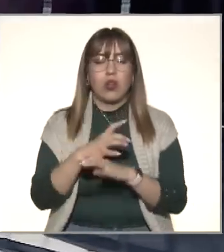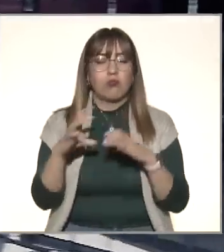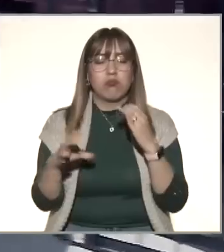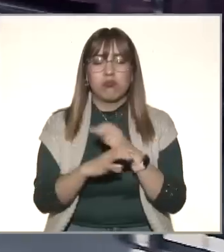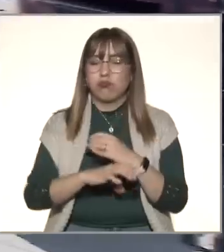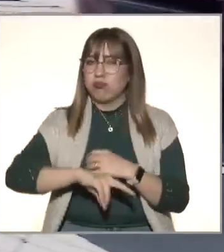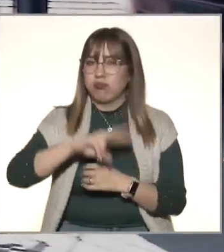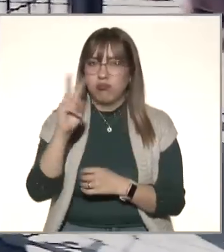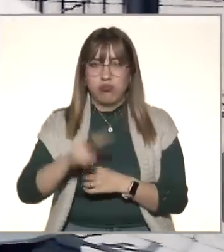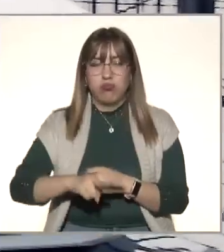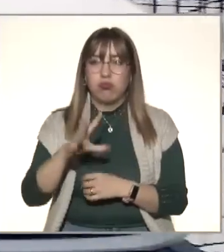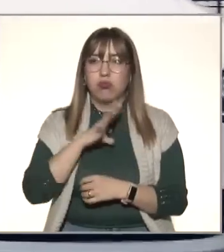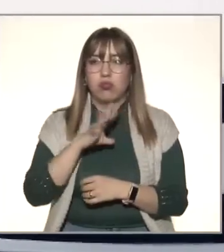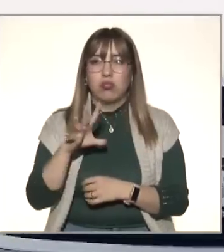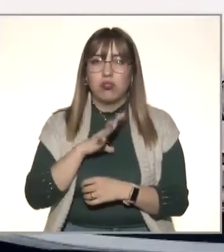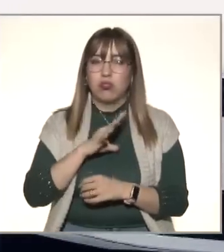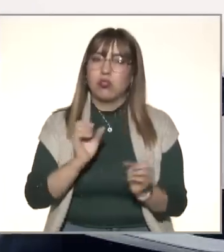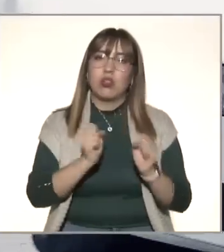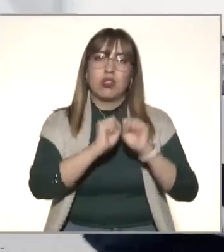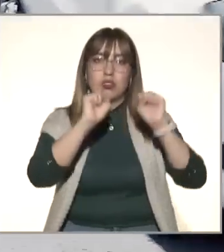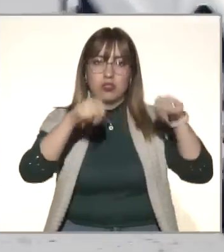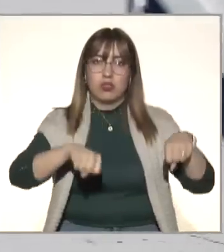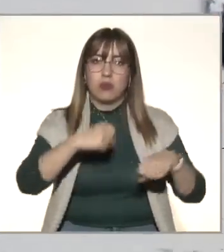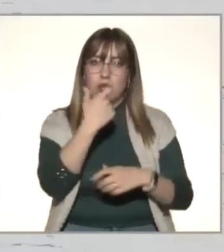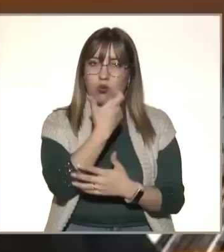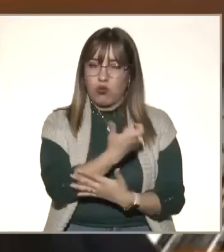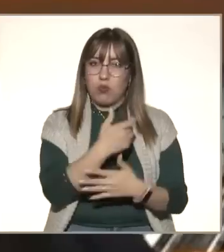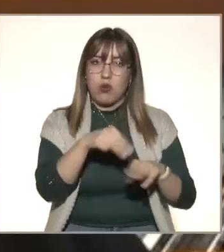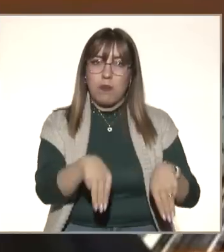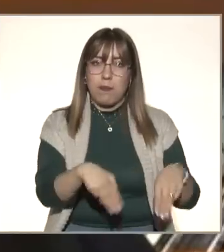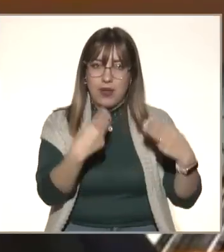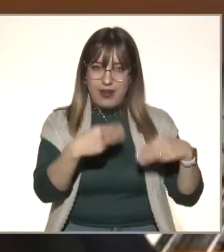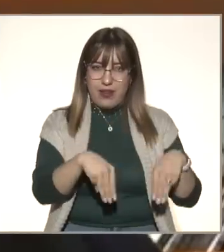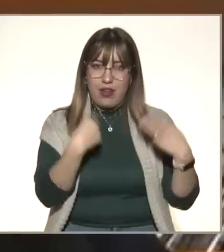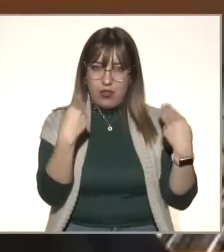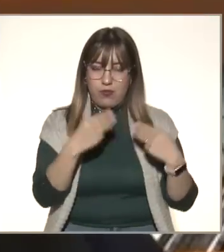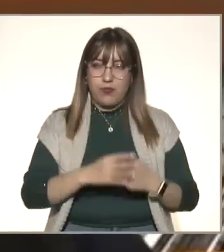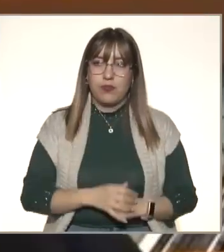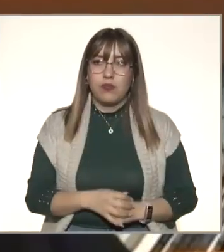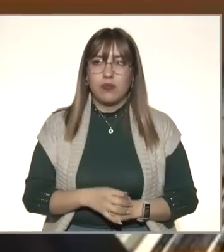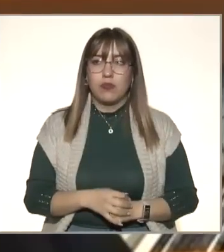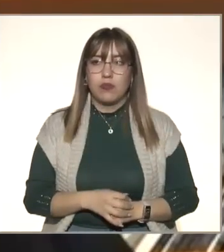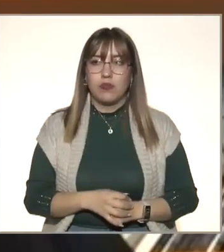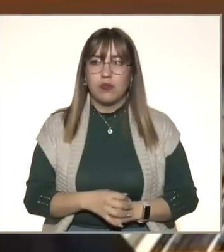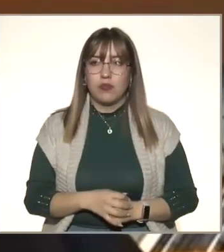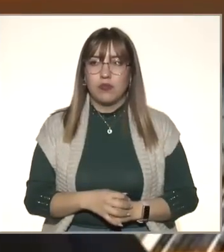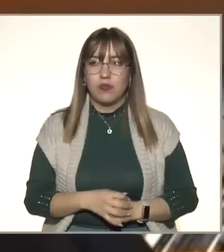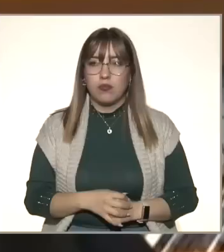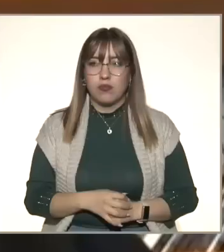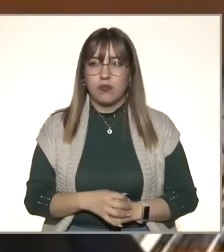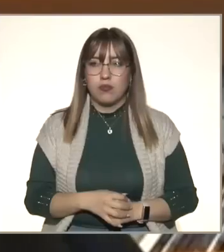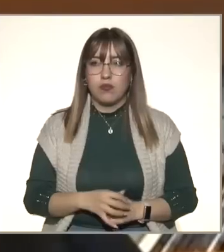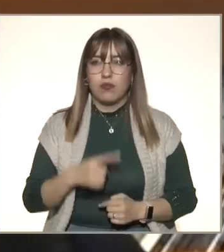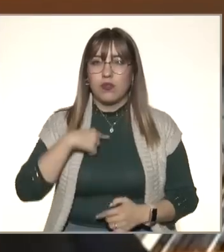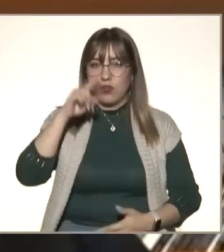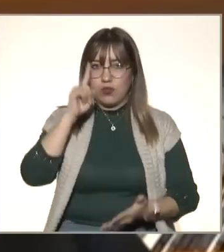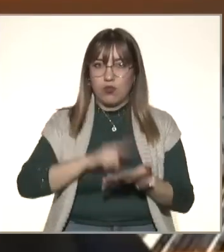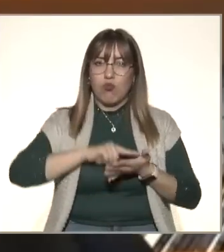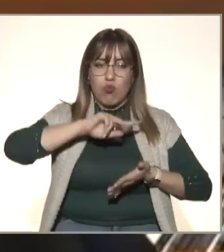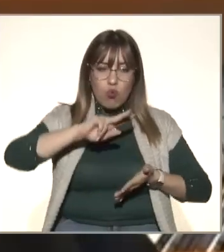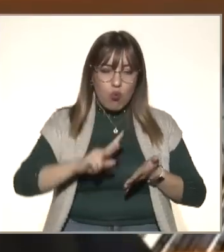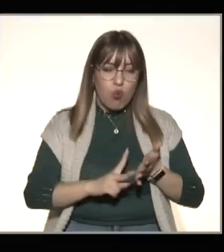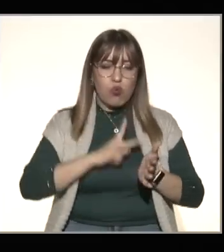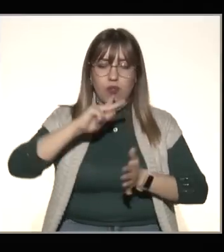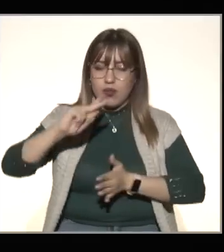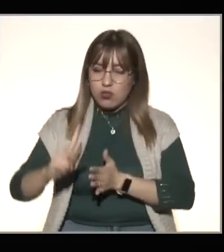actualmente es el sistema económico de mercado. Yo creo que nada mejor que volver a intentar siempre.